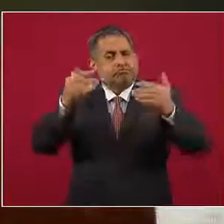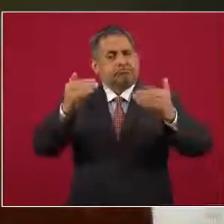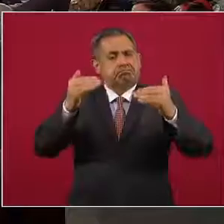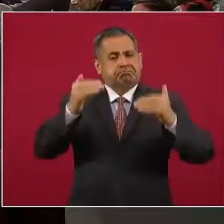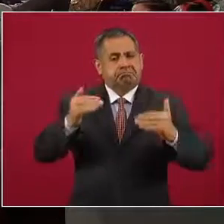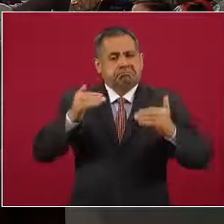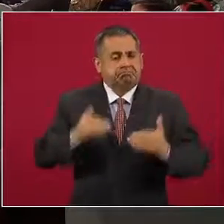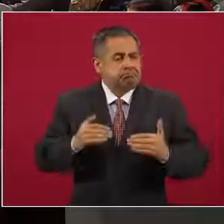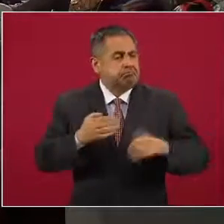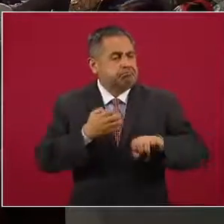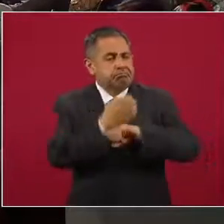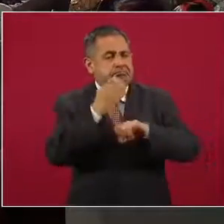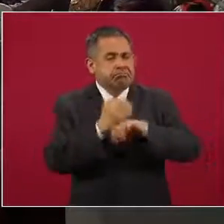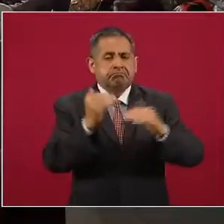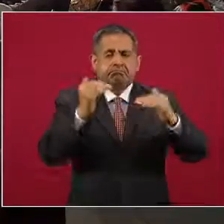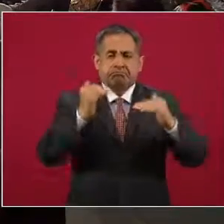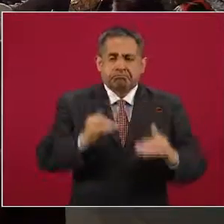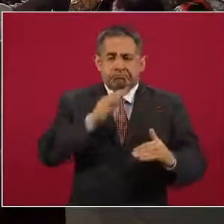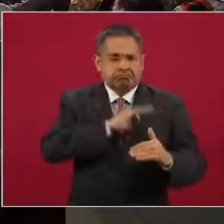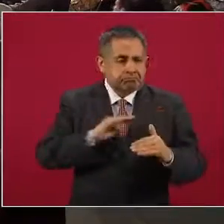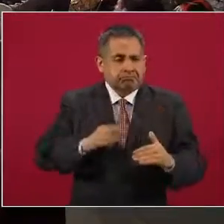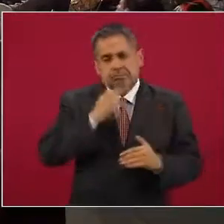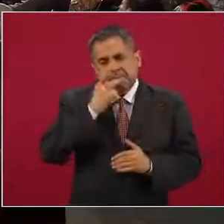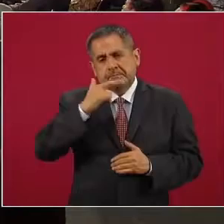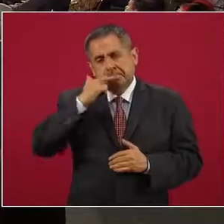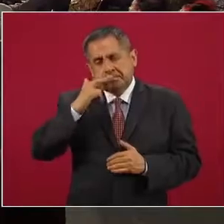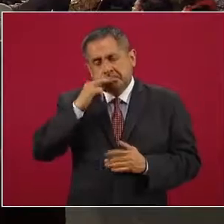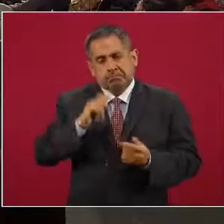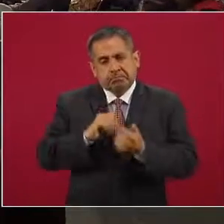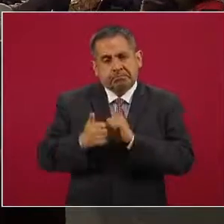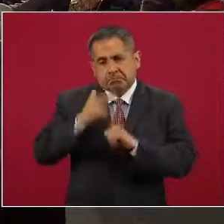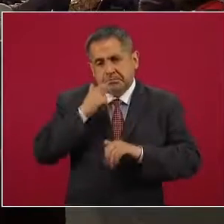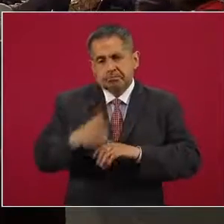respuestas estatales serían diferentes.